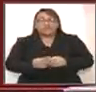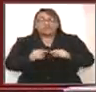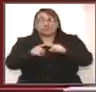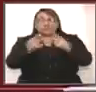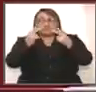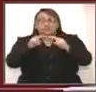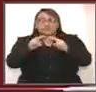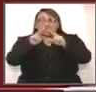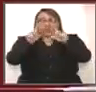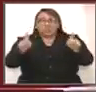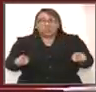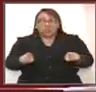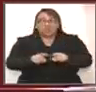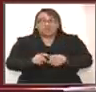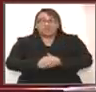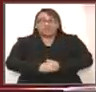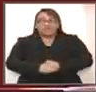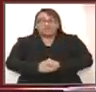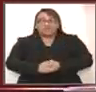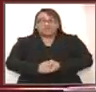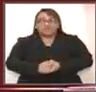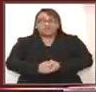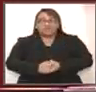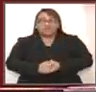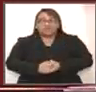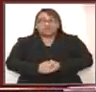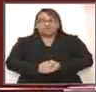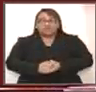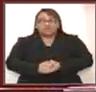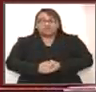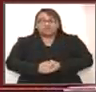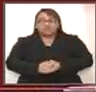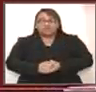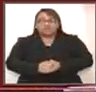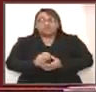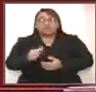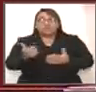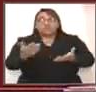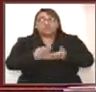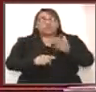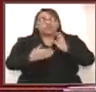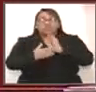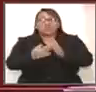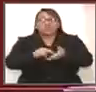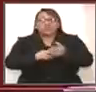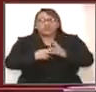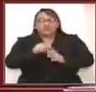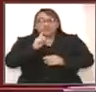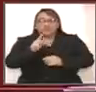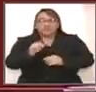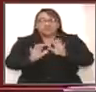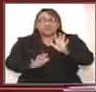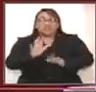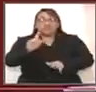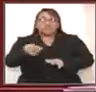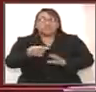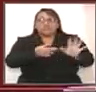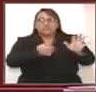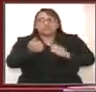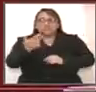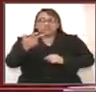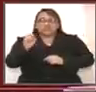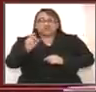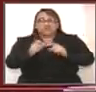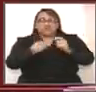ven en el cuadro. Otra área que no se visualiza muy a menudo son esos